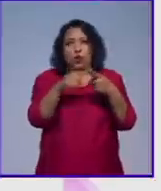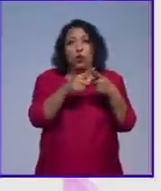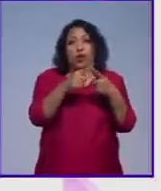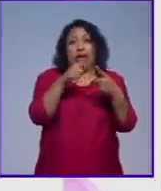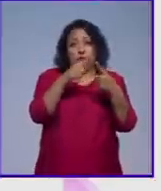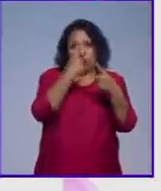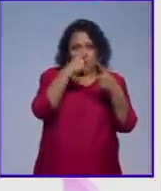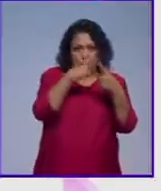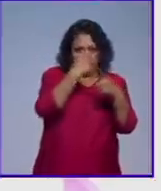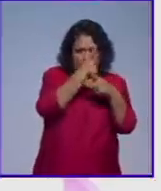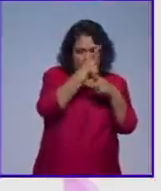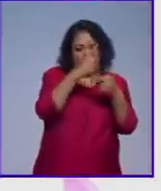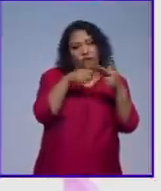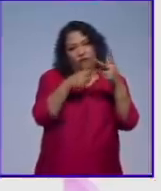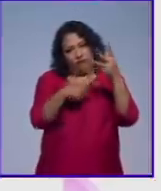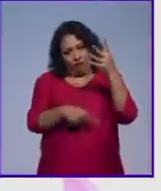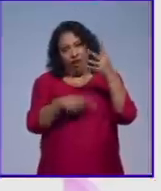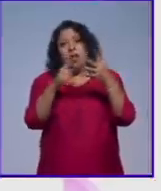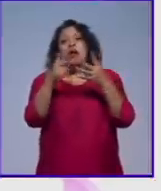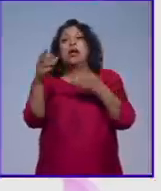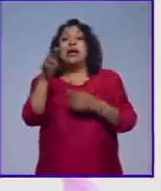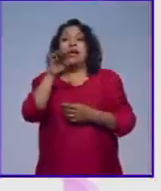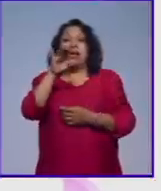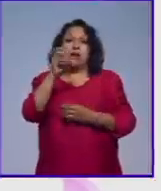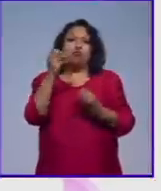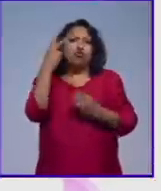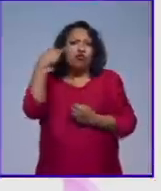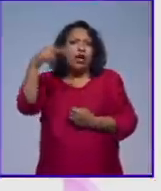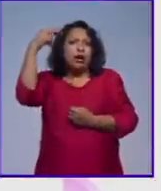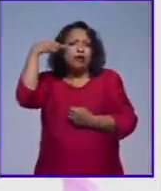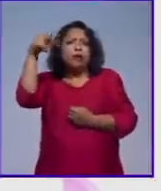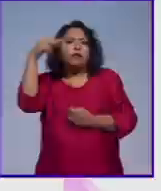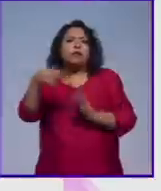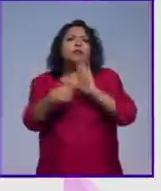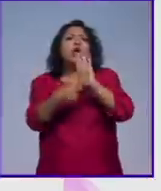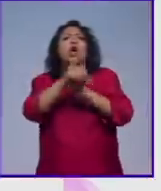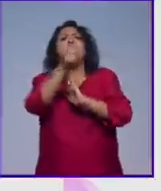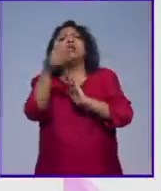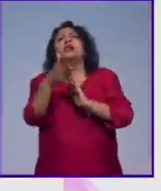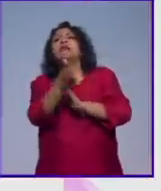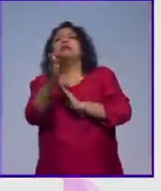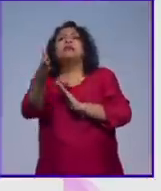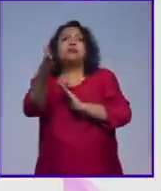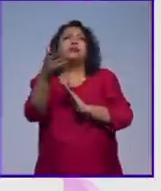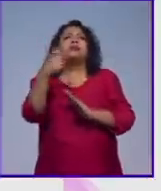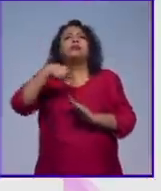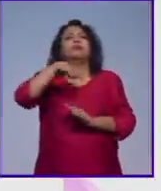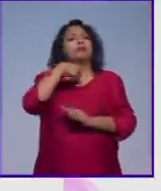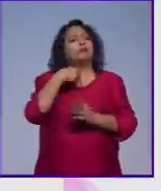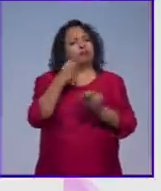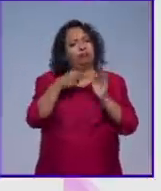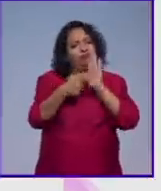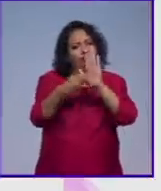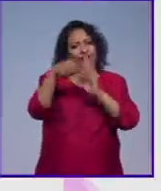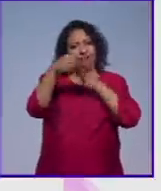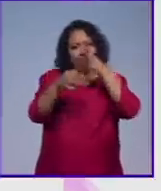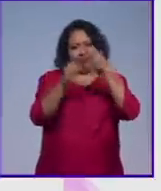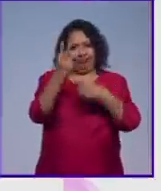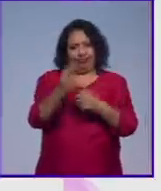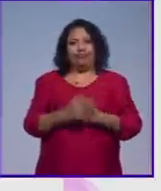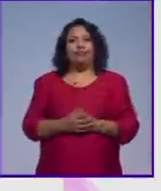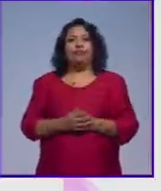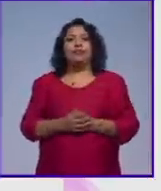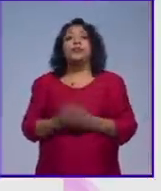1 de 4. ENIAC viaja mucho, así que nos compartirá otras rutas y nosotros le daremos todos los detalles aquí en